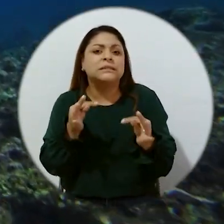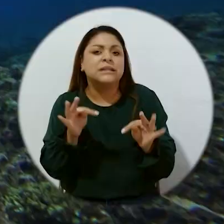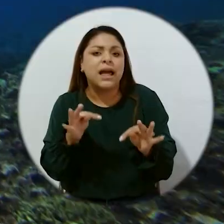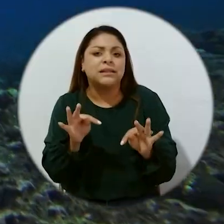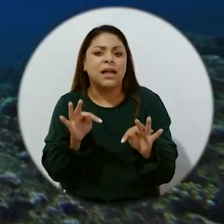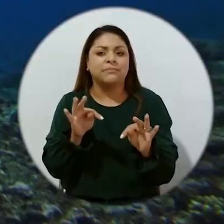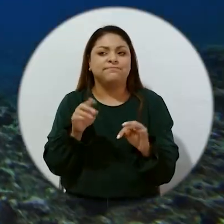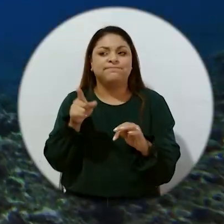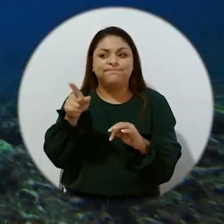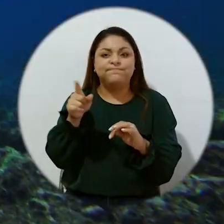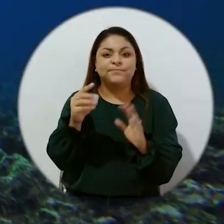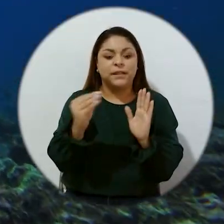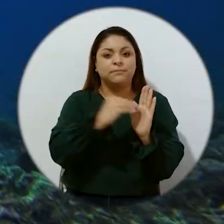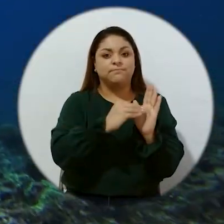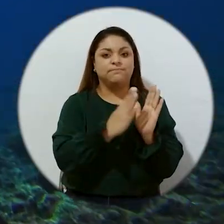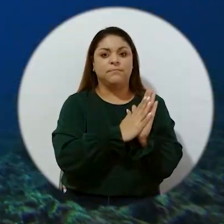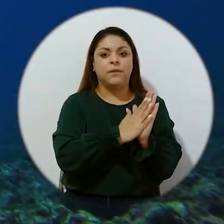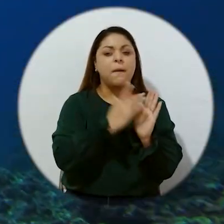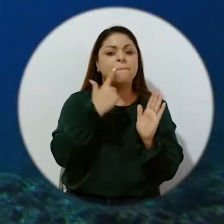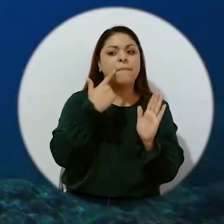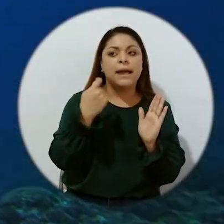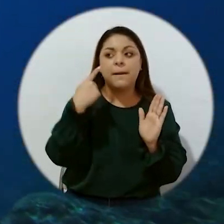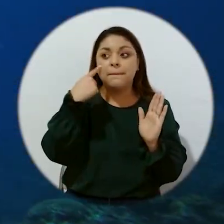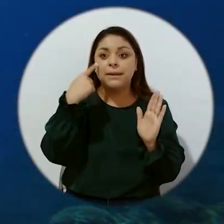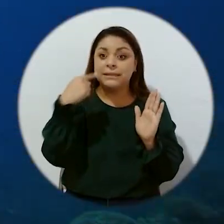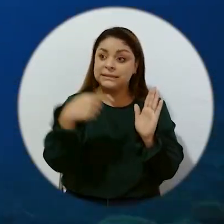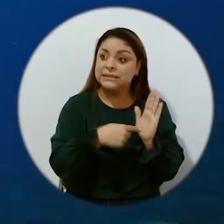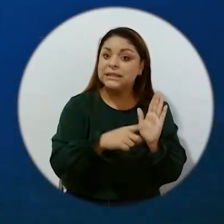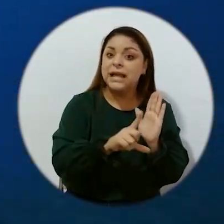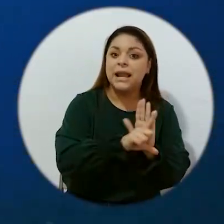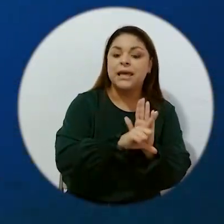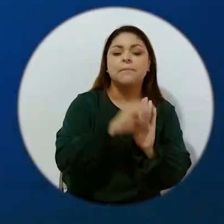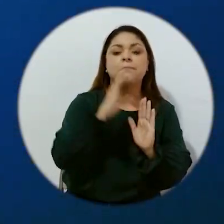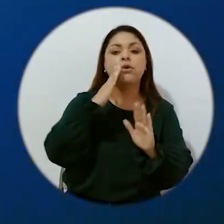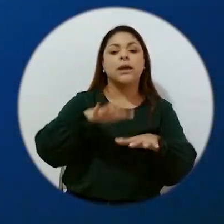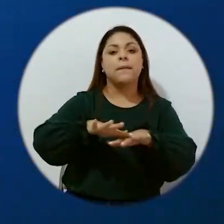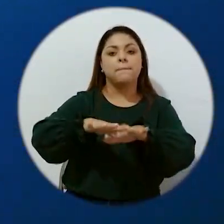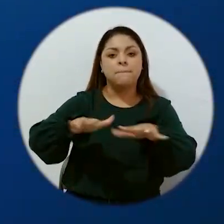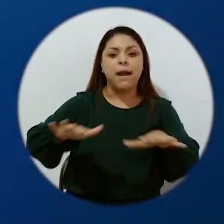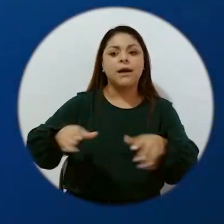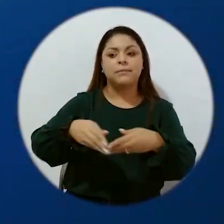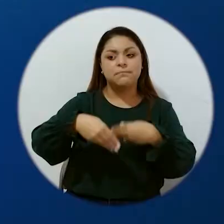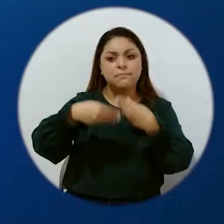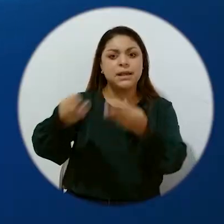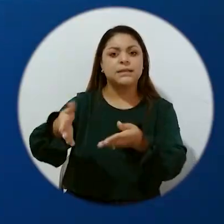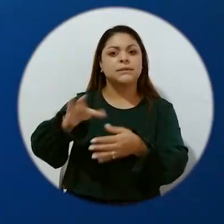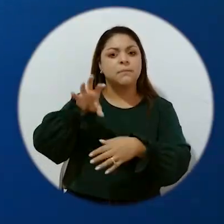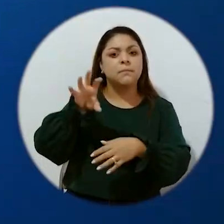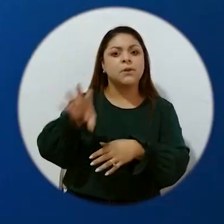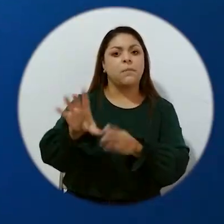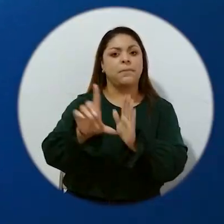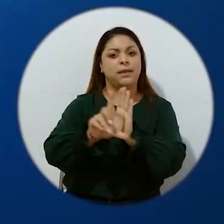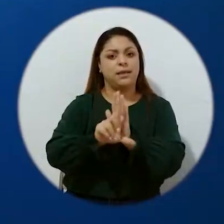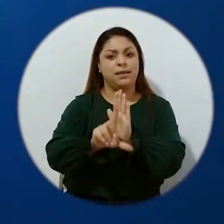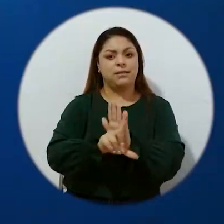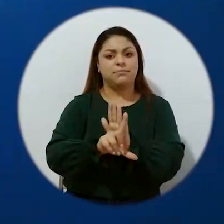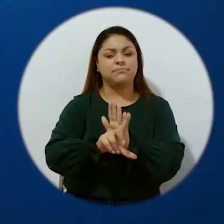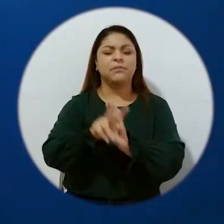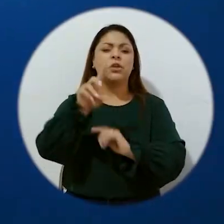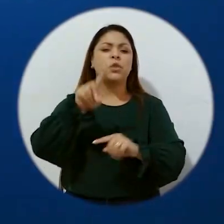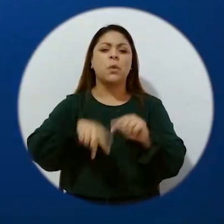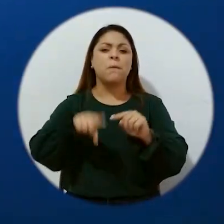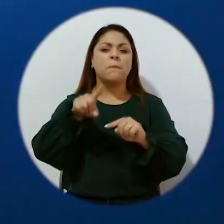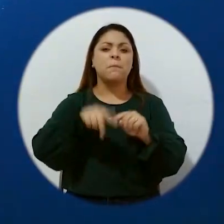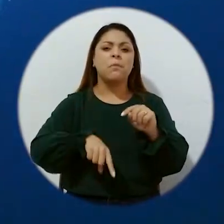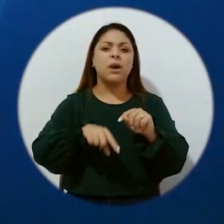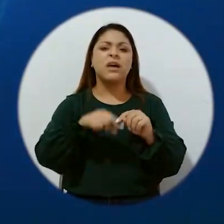intentos de panel para entender qué implicaría tener una ley, porque el mar se merece tener su propia ley, ¿verdad? No podemos fijarnos